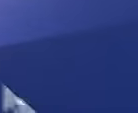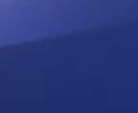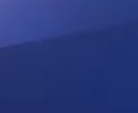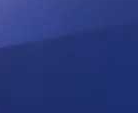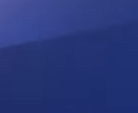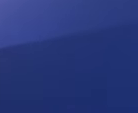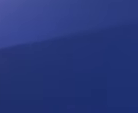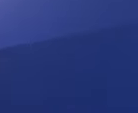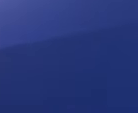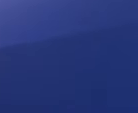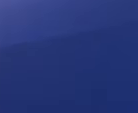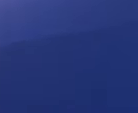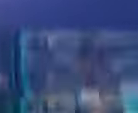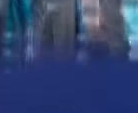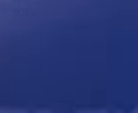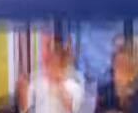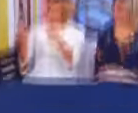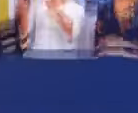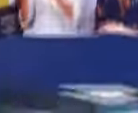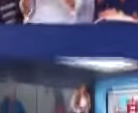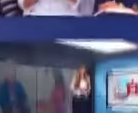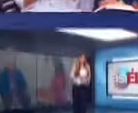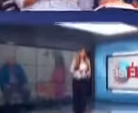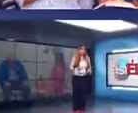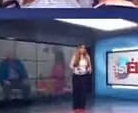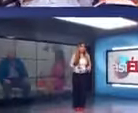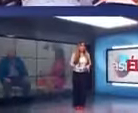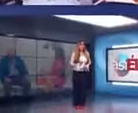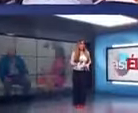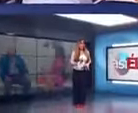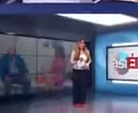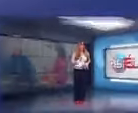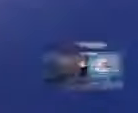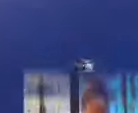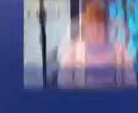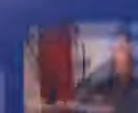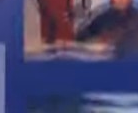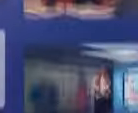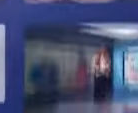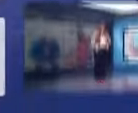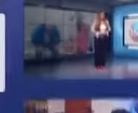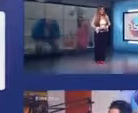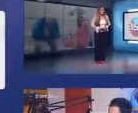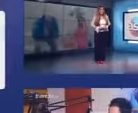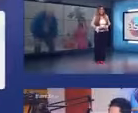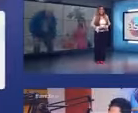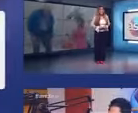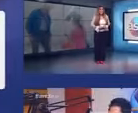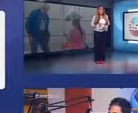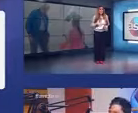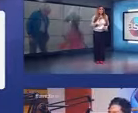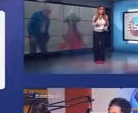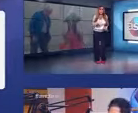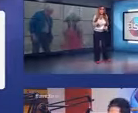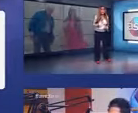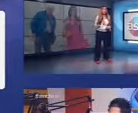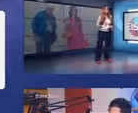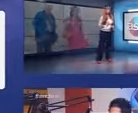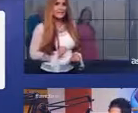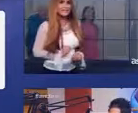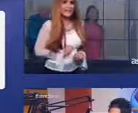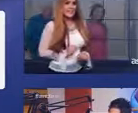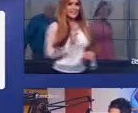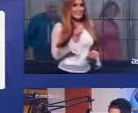Busca CTNI en YouTube y sé uno de los miles que se han suscrito para disfrutar on demand de la gran variedad de